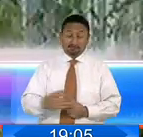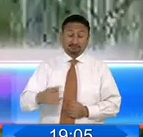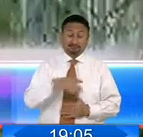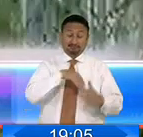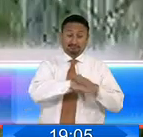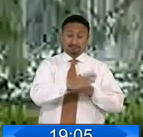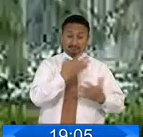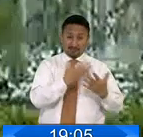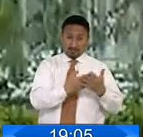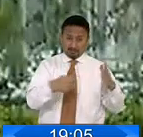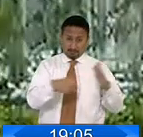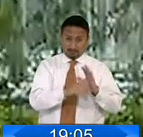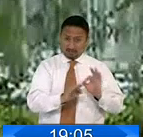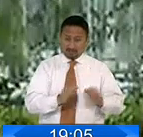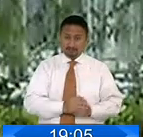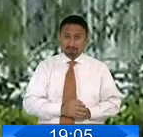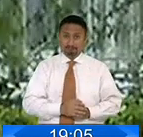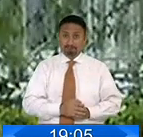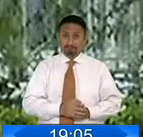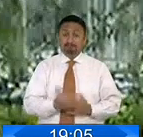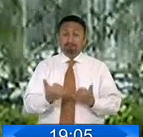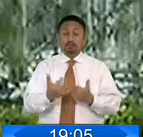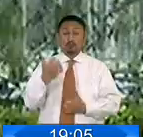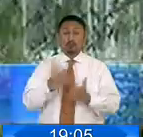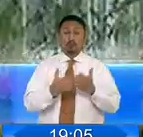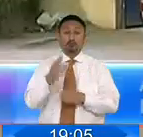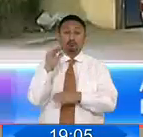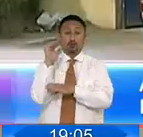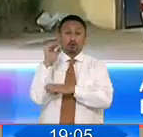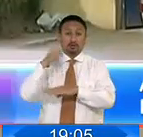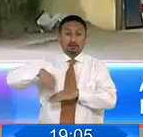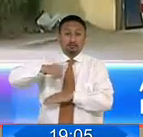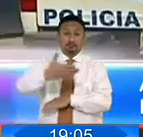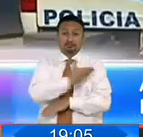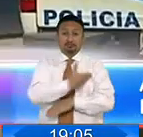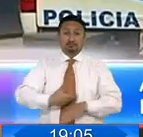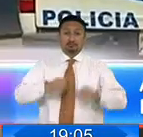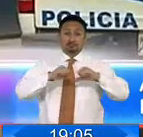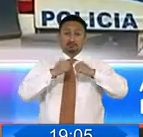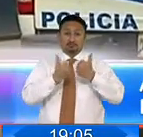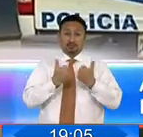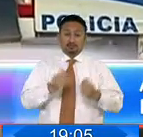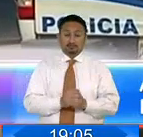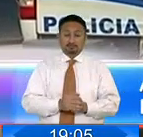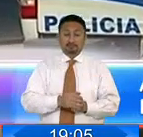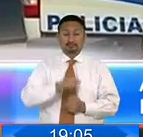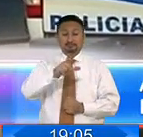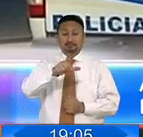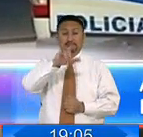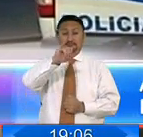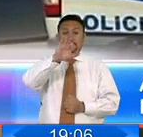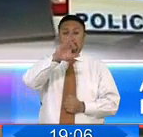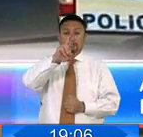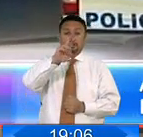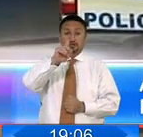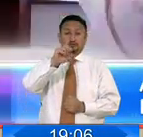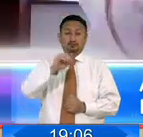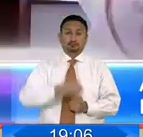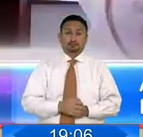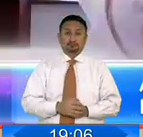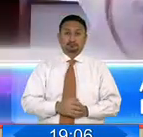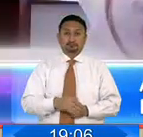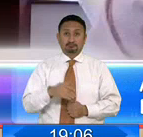cárceles ante esta situación que vive el país el presidente de la asamblea nacional y césar litardo ha hecho el siguiente pedido